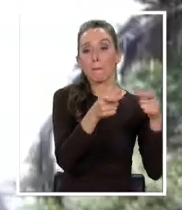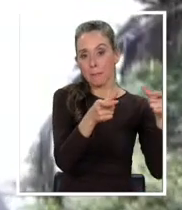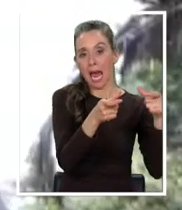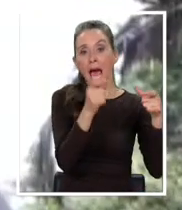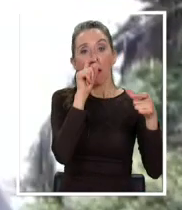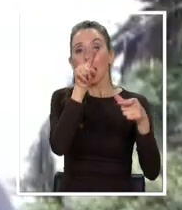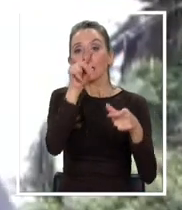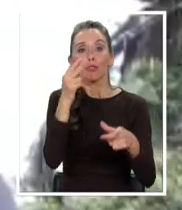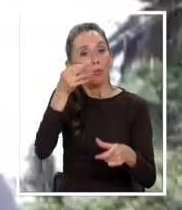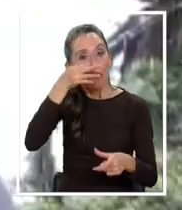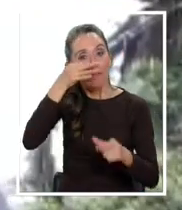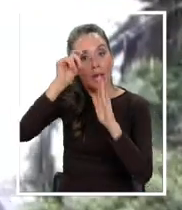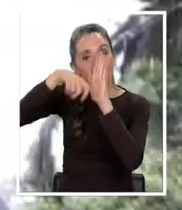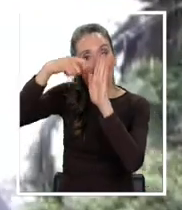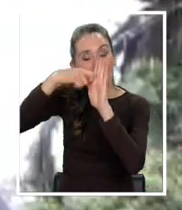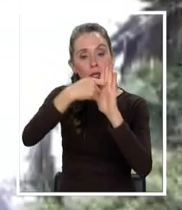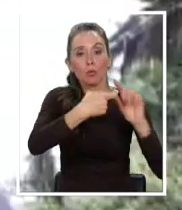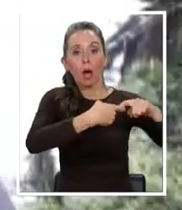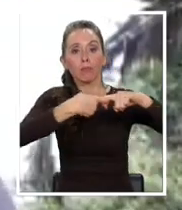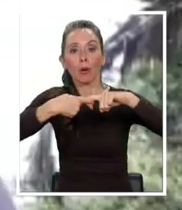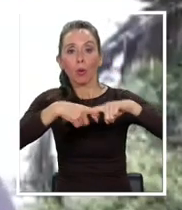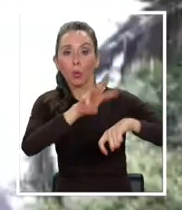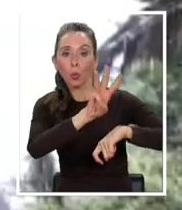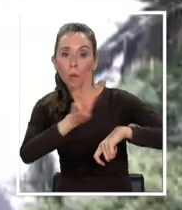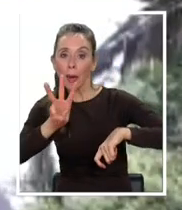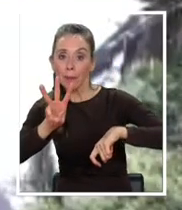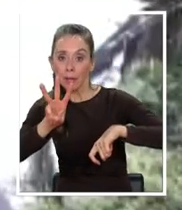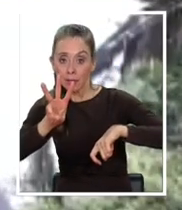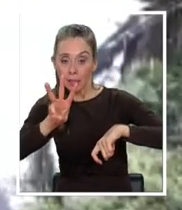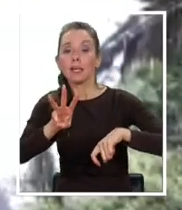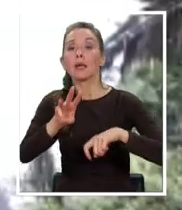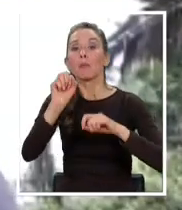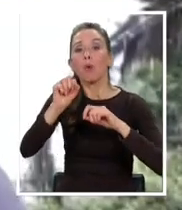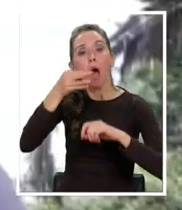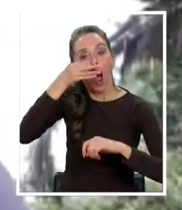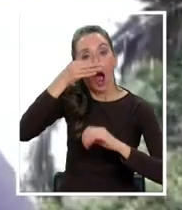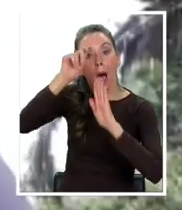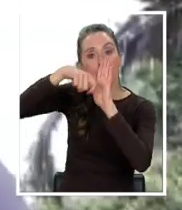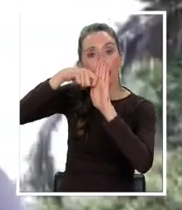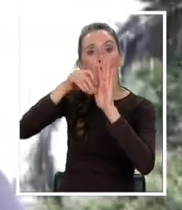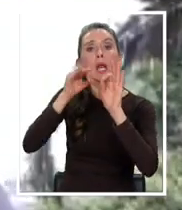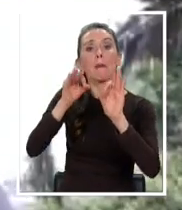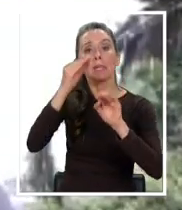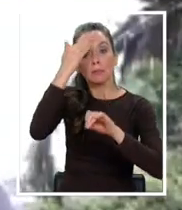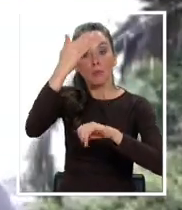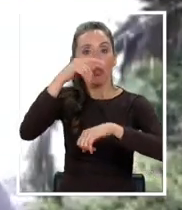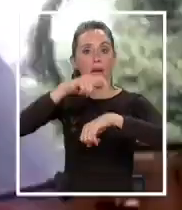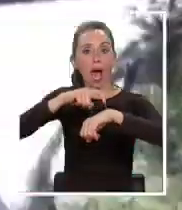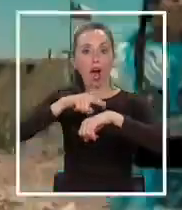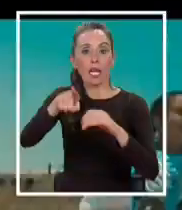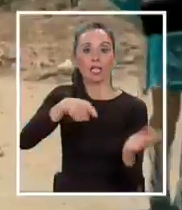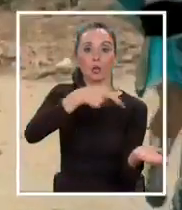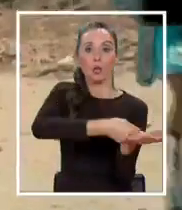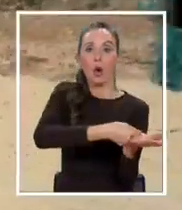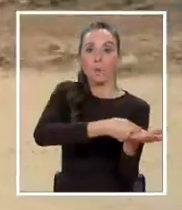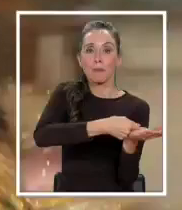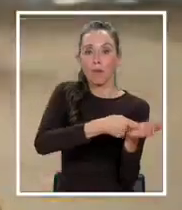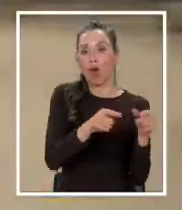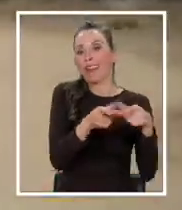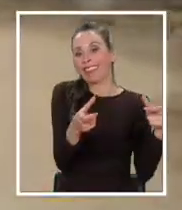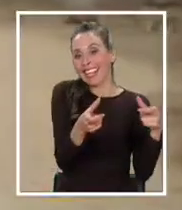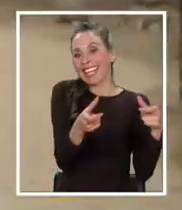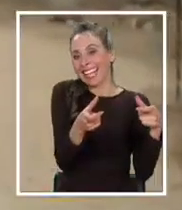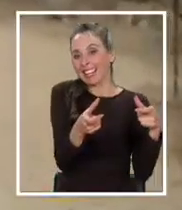ticket básicamente es un enlace a través del cual acceden a la película en el día y en el horario que compraron.